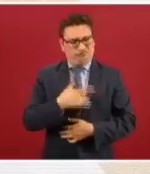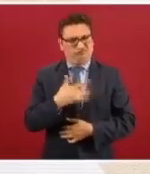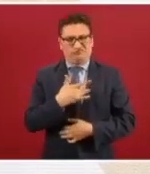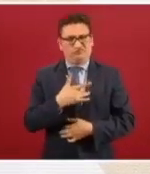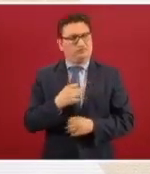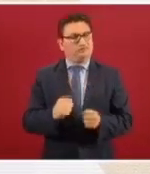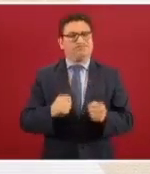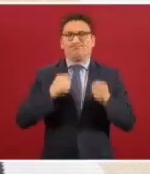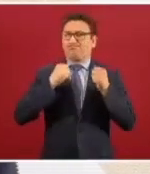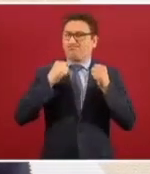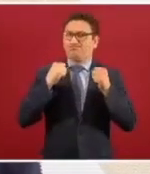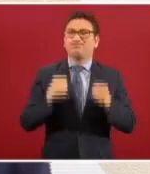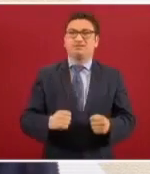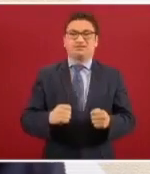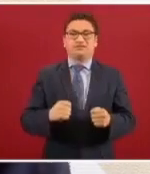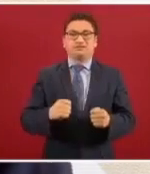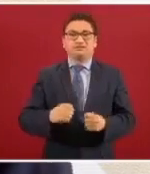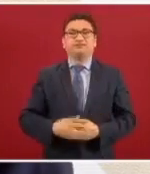la certeza,